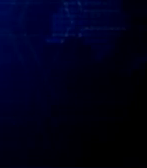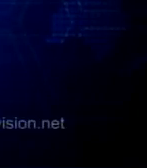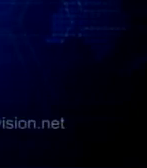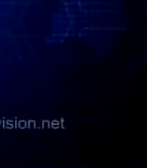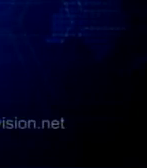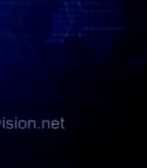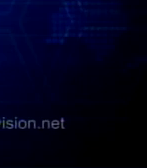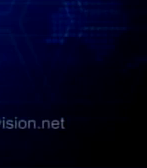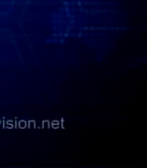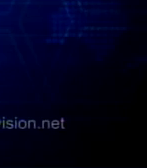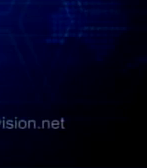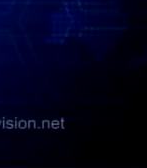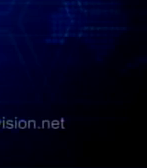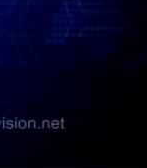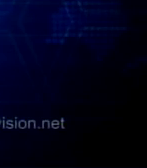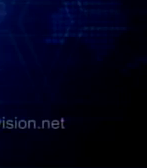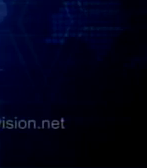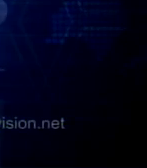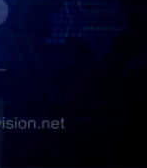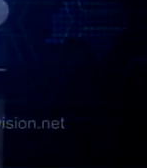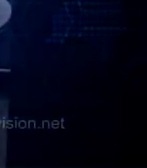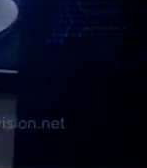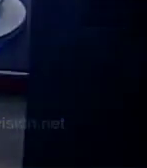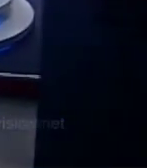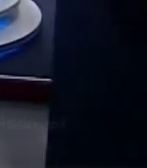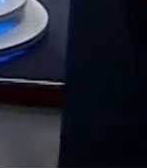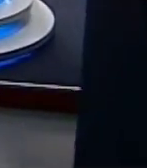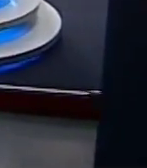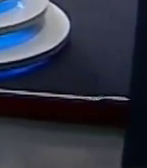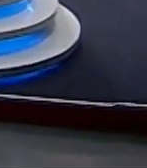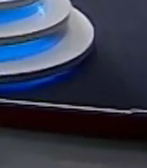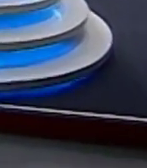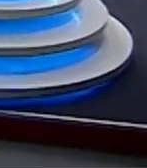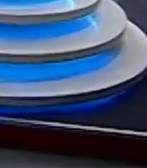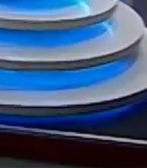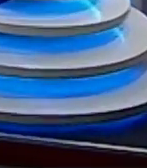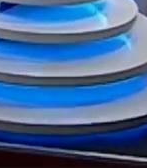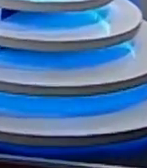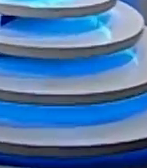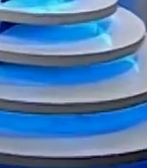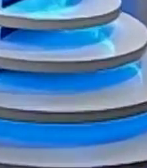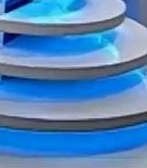Noticiero Venevisión. Información justa y balanceada.